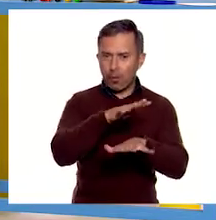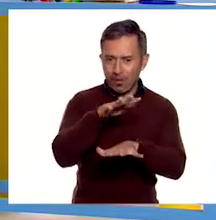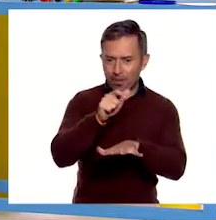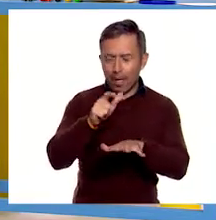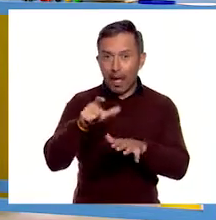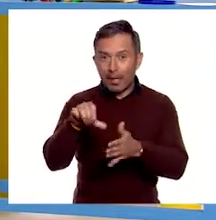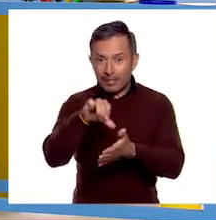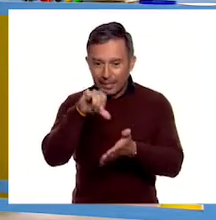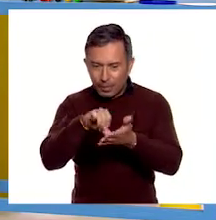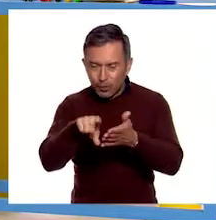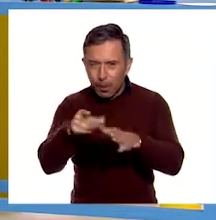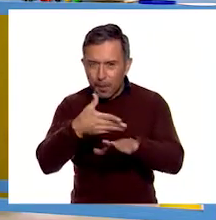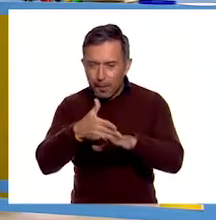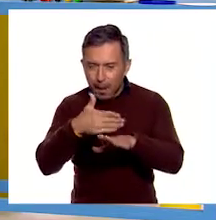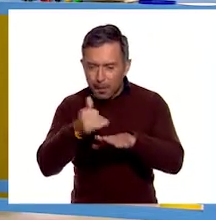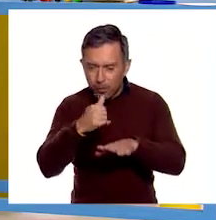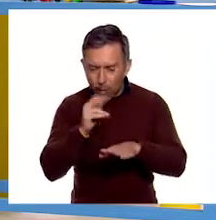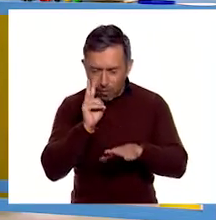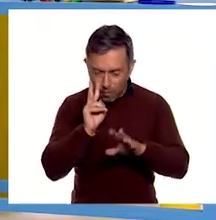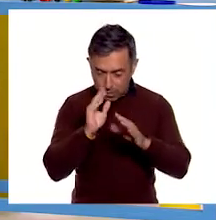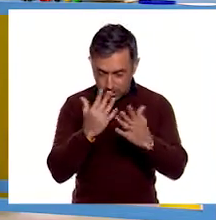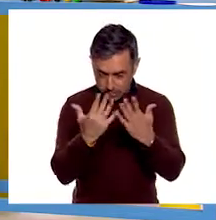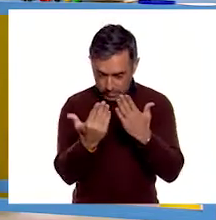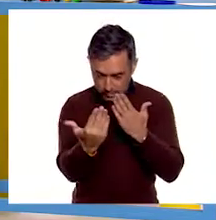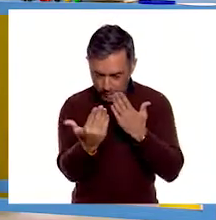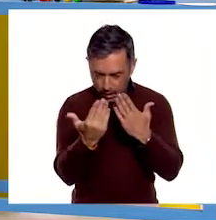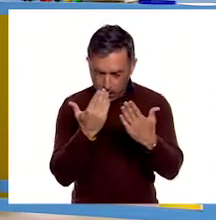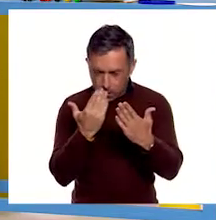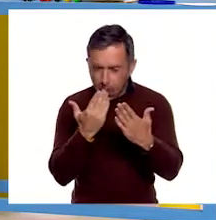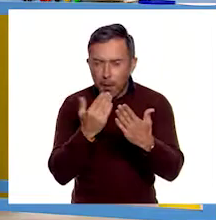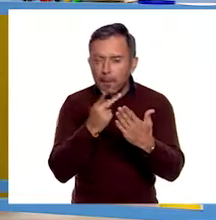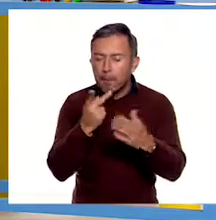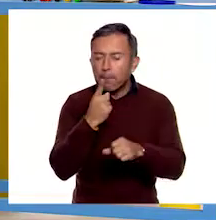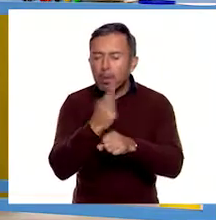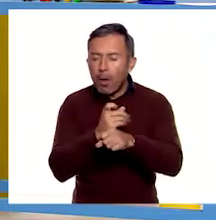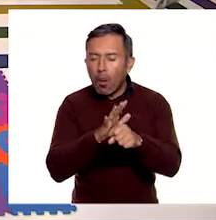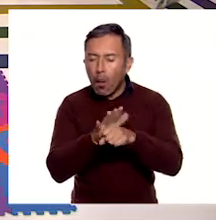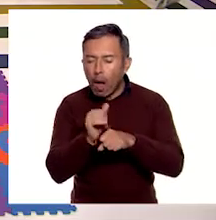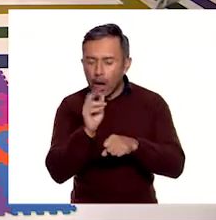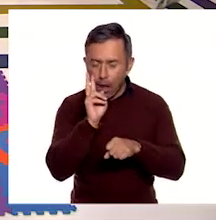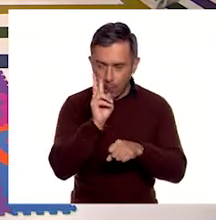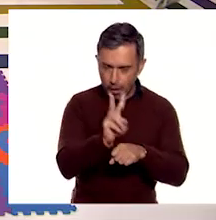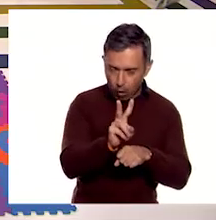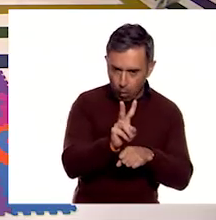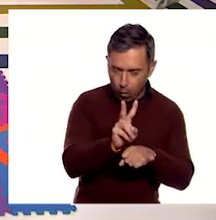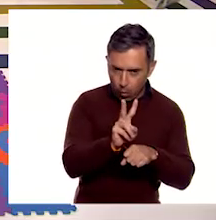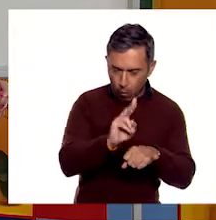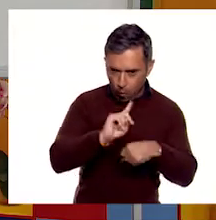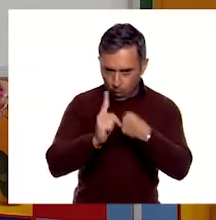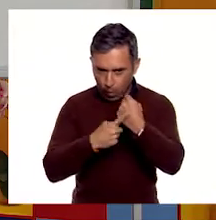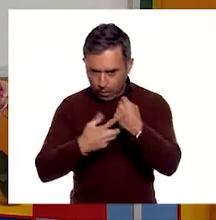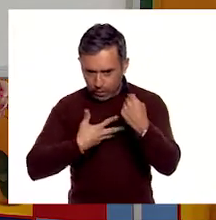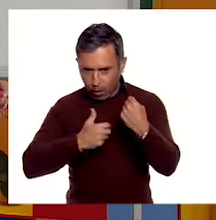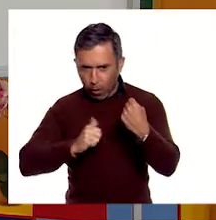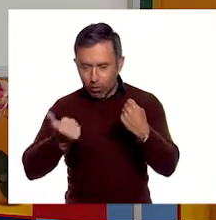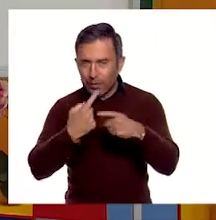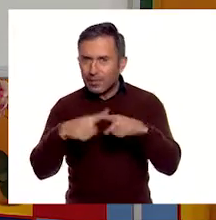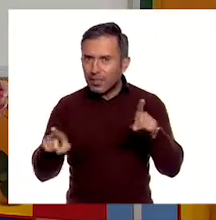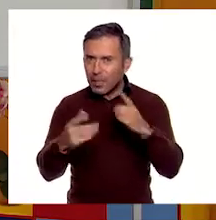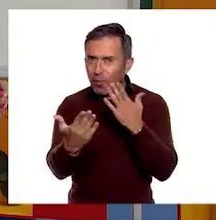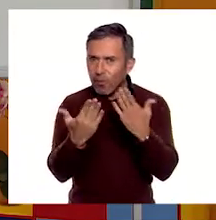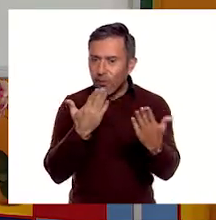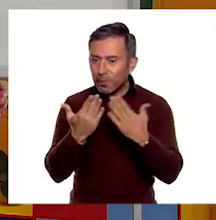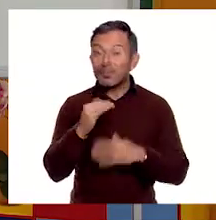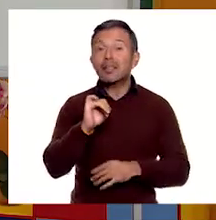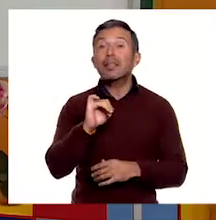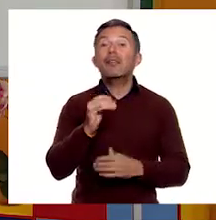Que te dice qué es lo que ves primero, exacto, si las sombras muy o la bien forma del centro. Y ¿sí? Todo depende de cómo seamos en ese